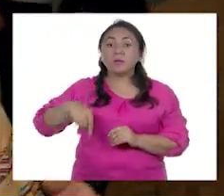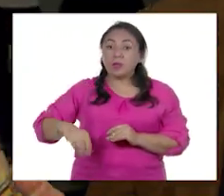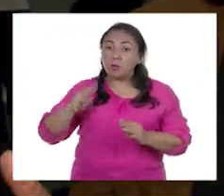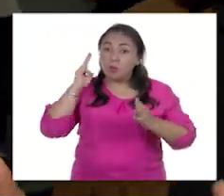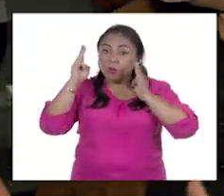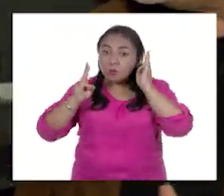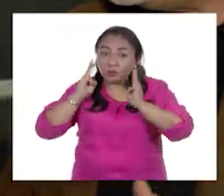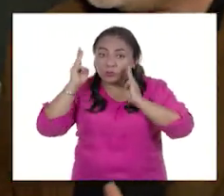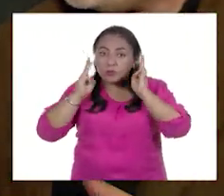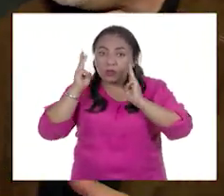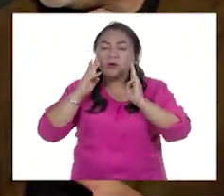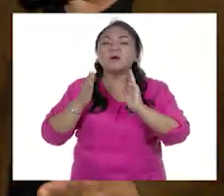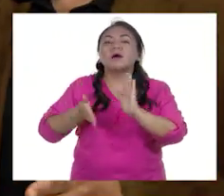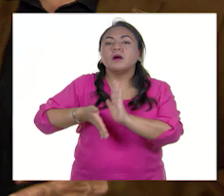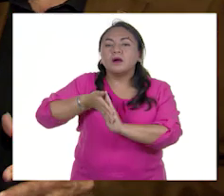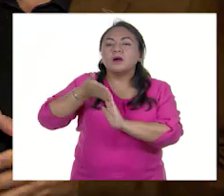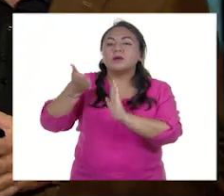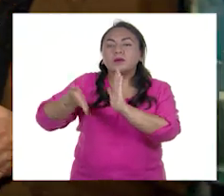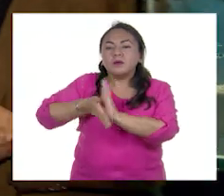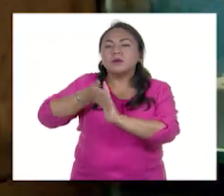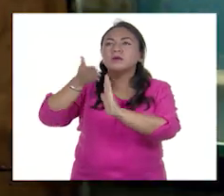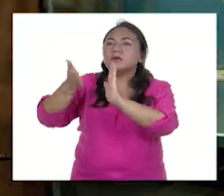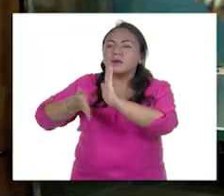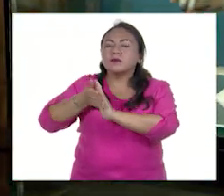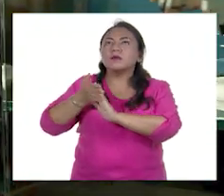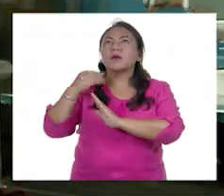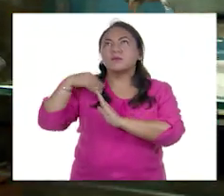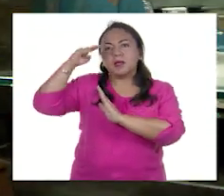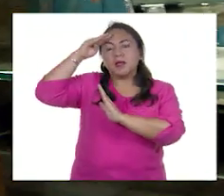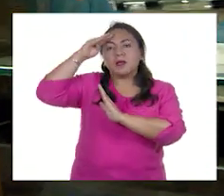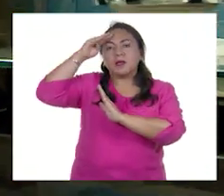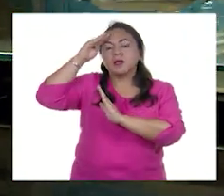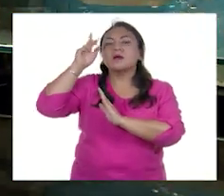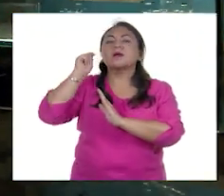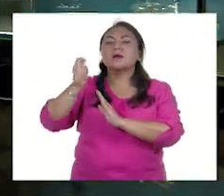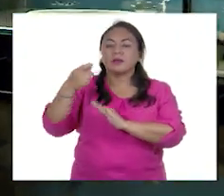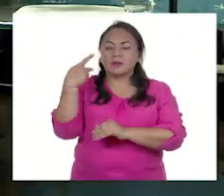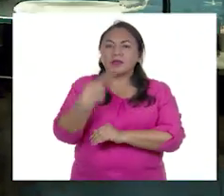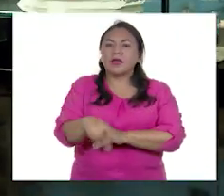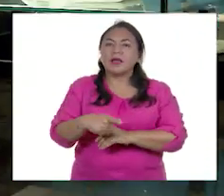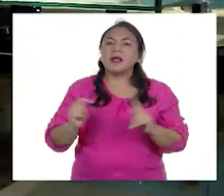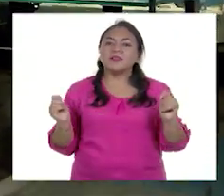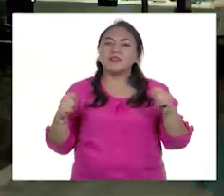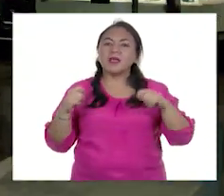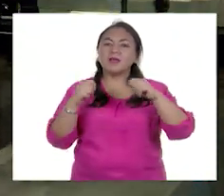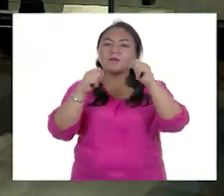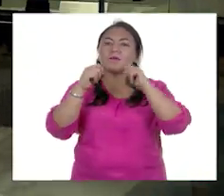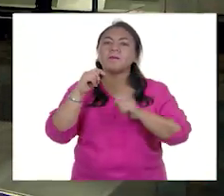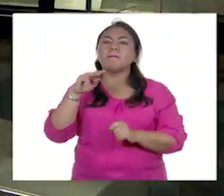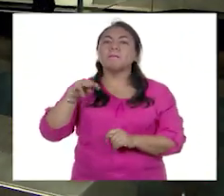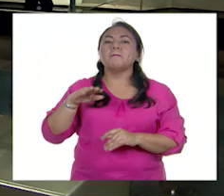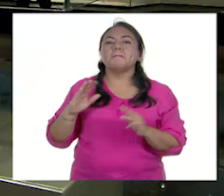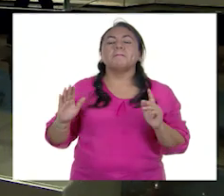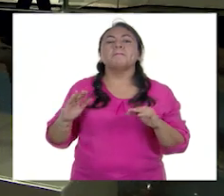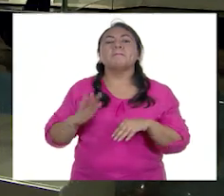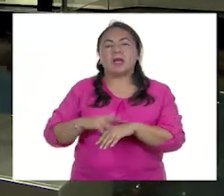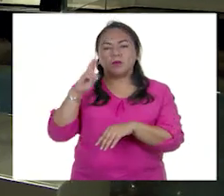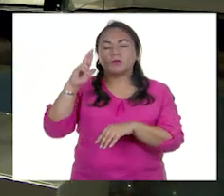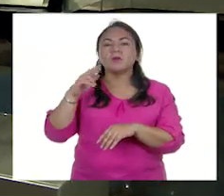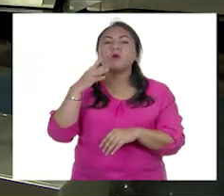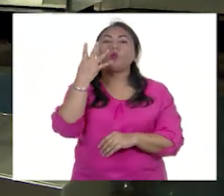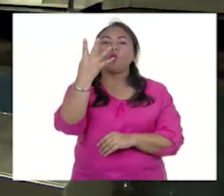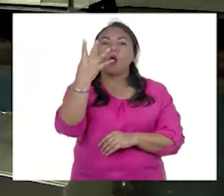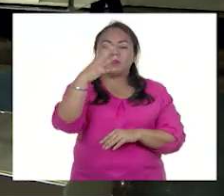museo se construyó pensando en reproducir la distribución del Templo Mayor. Las 4 salas del lado